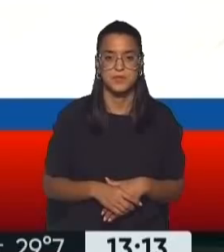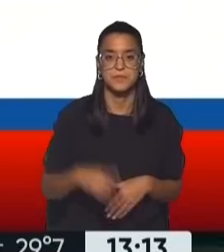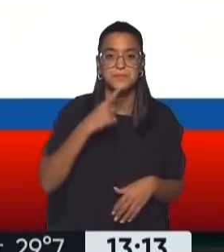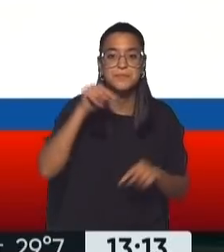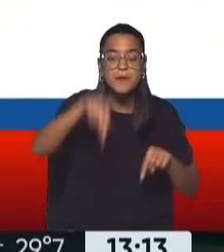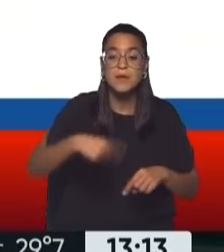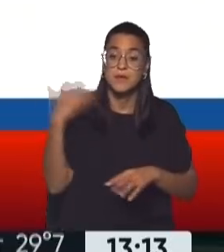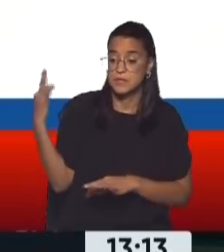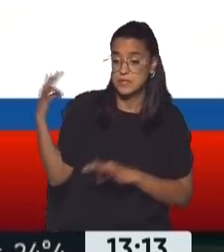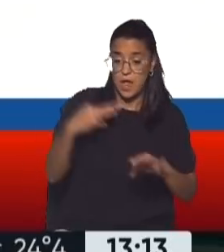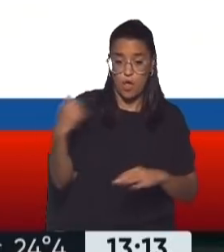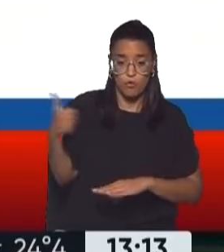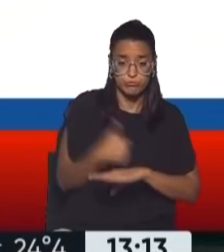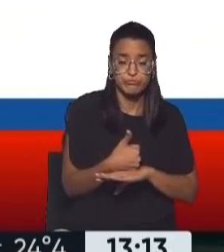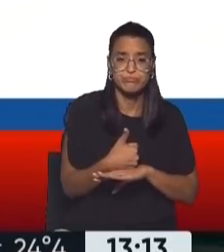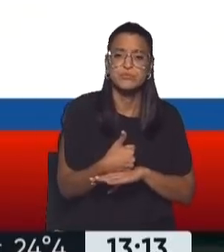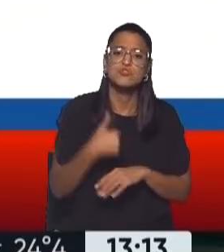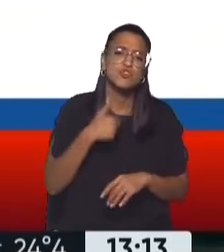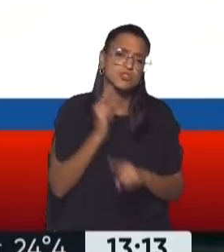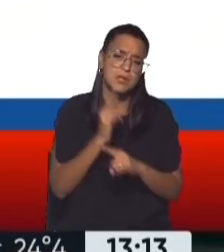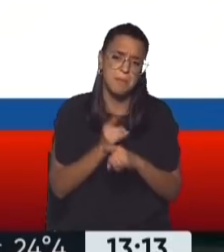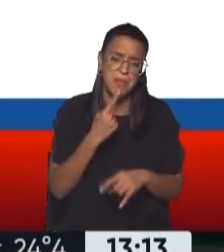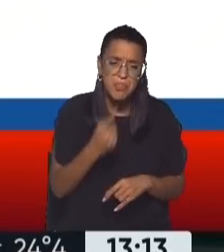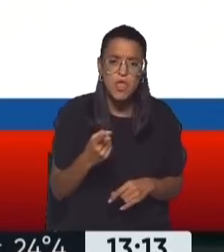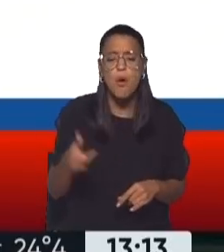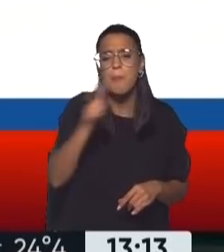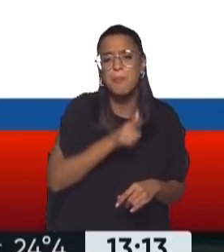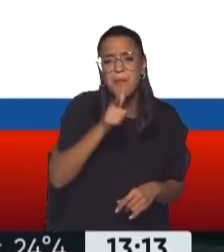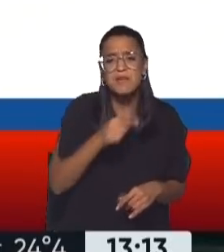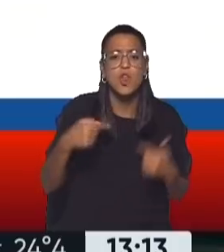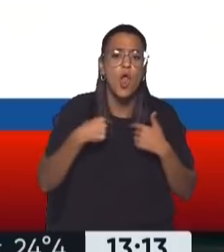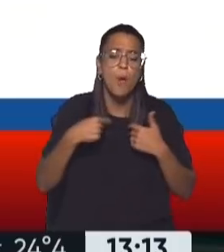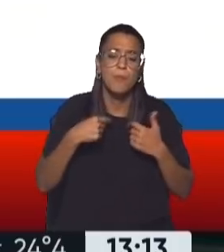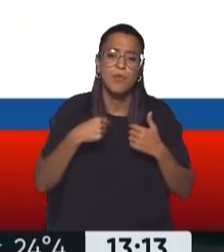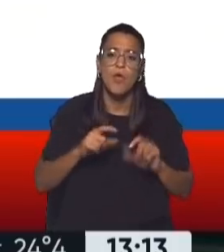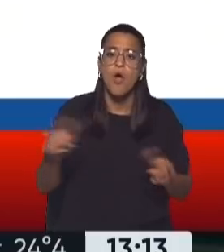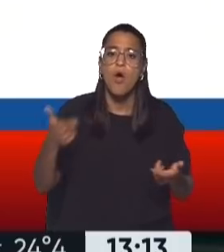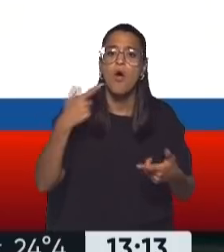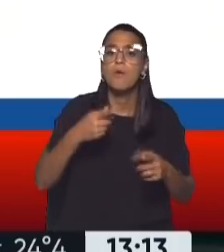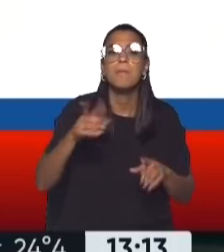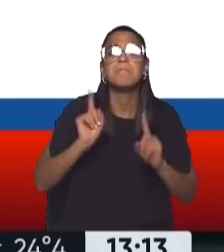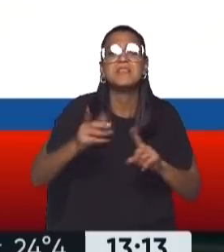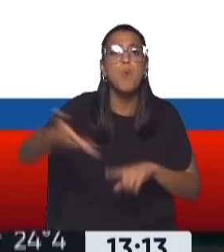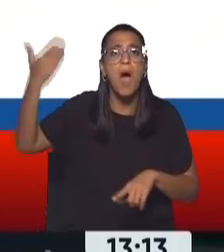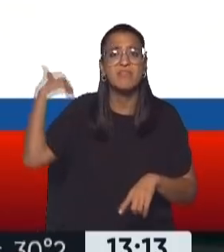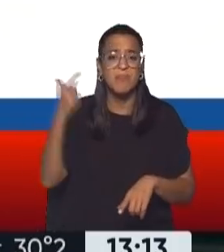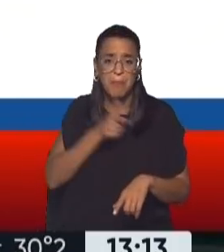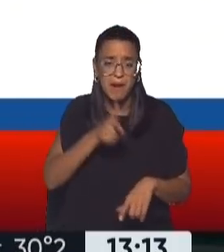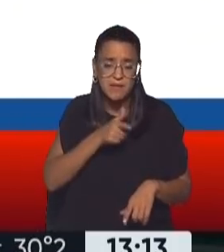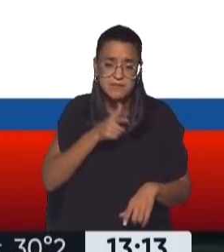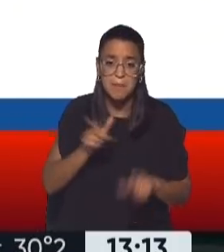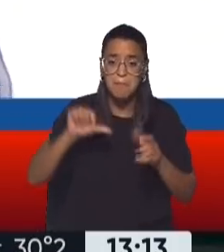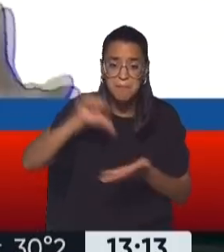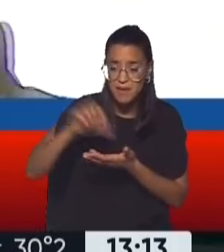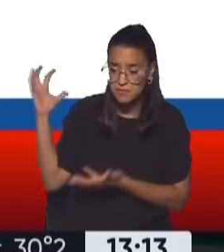Me tocó llegar a mí, y como yo siempre digo, parece que lo mío es un déjà vu. Cuando llegué, ese país que